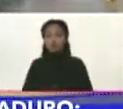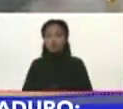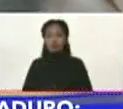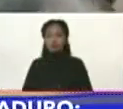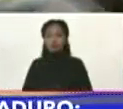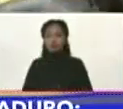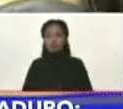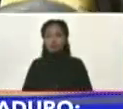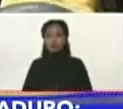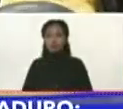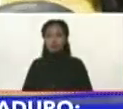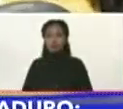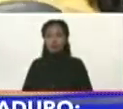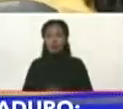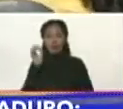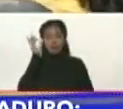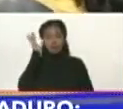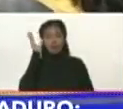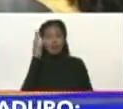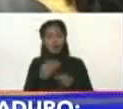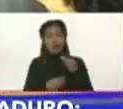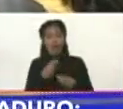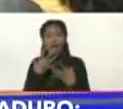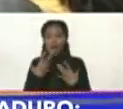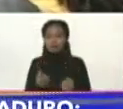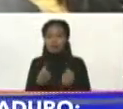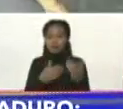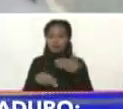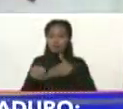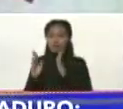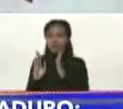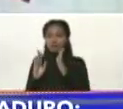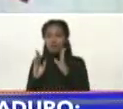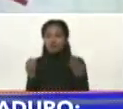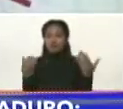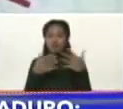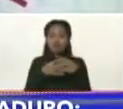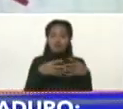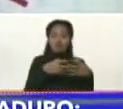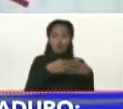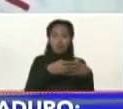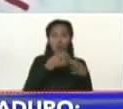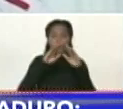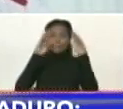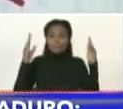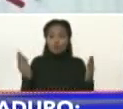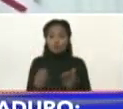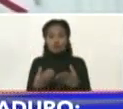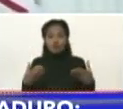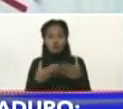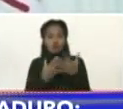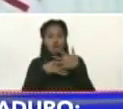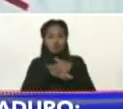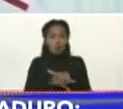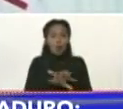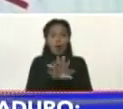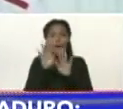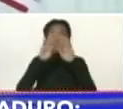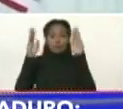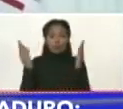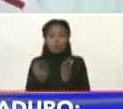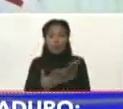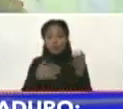Y con la idea de, así la entiendo, construir una gran confederación mundial, una gran alianza mundial de